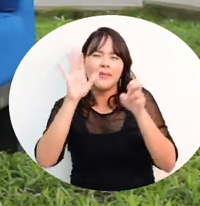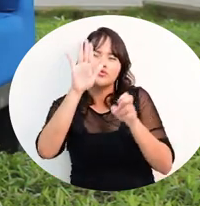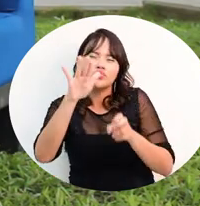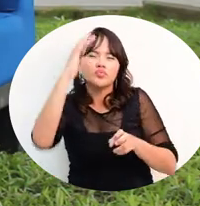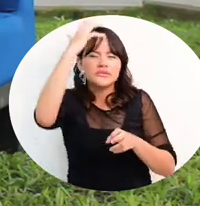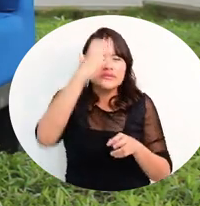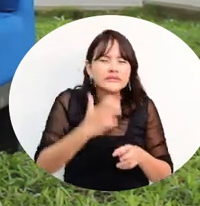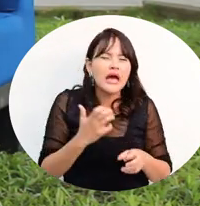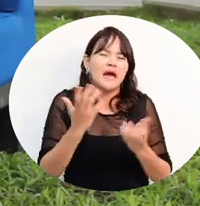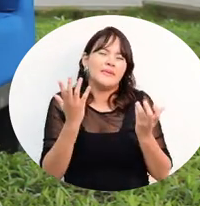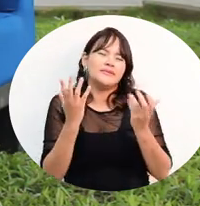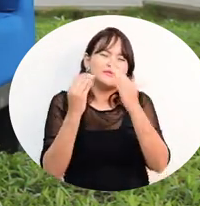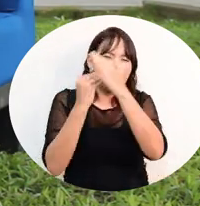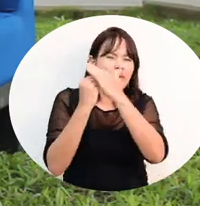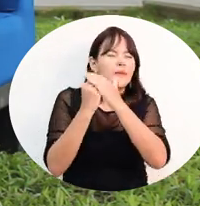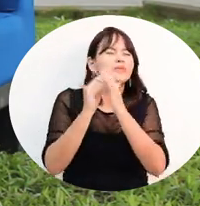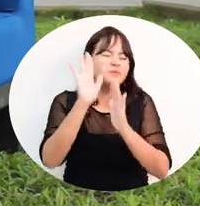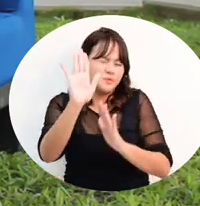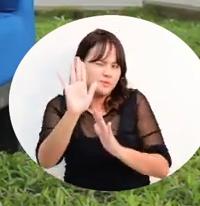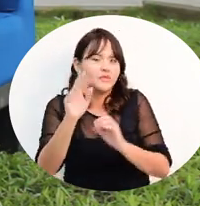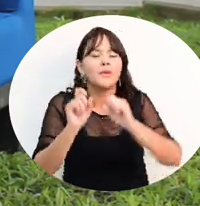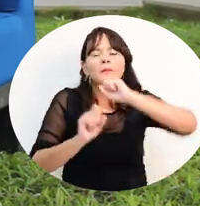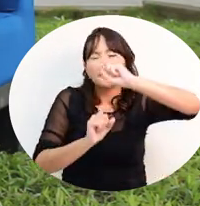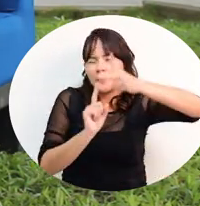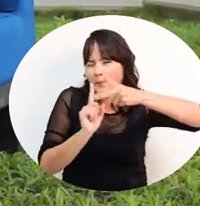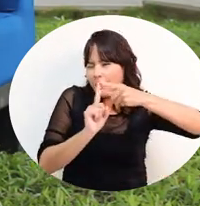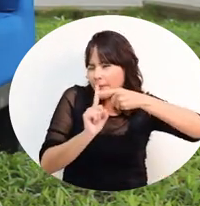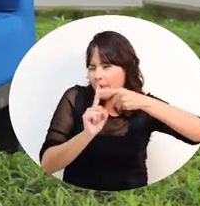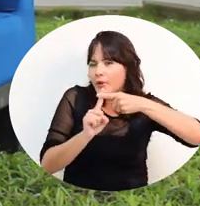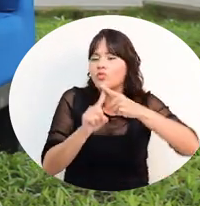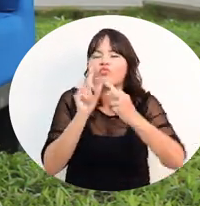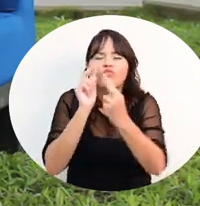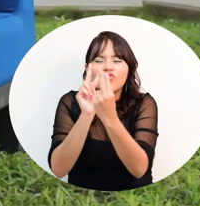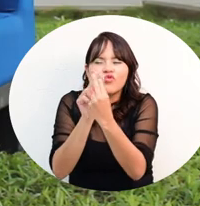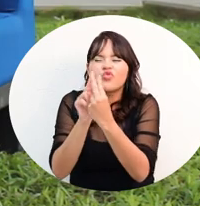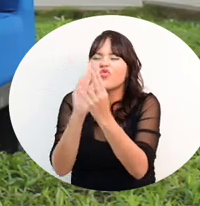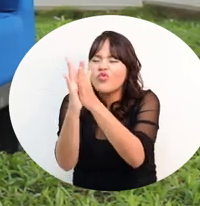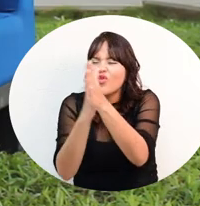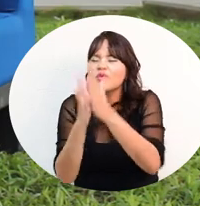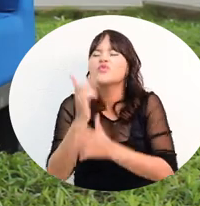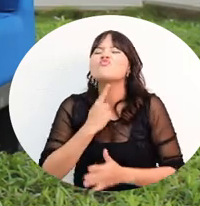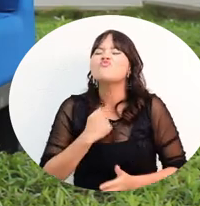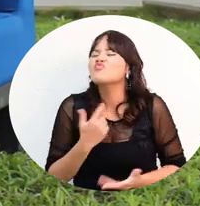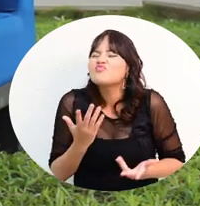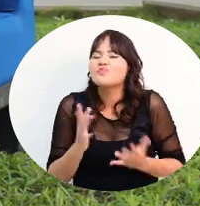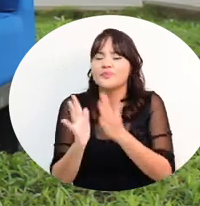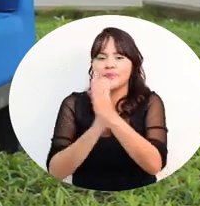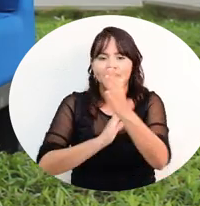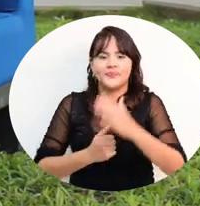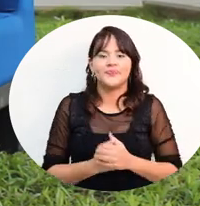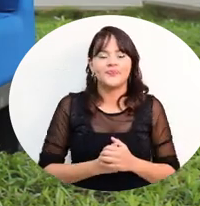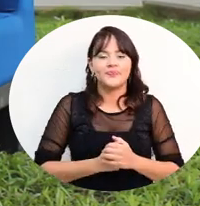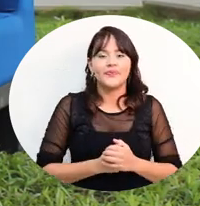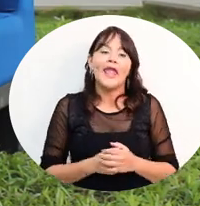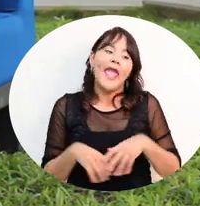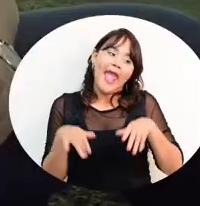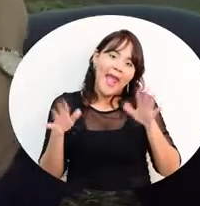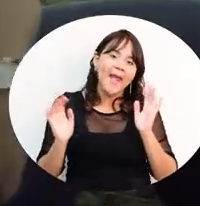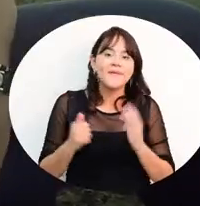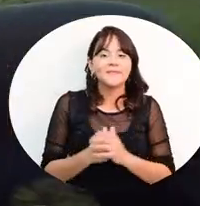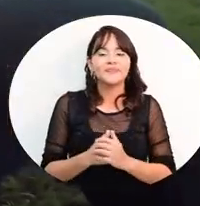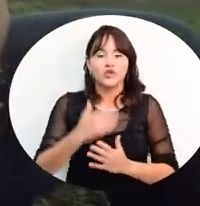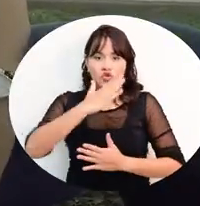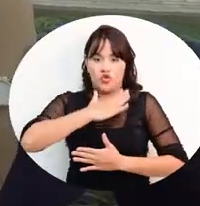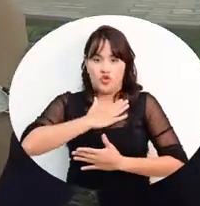las pruebas, en tónica de cómo fue este logro? Quiero primero conocerte, saber más de ti, tus habilidades. A ver, cuéntame un poquito más de ti.